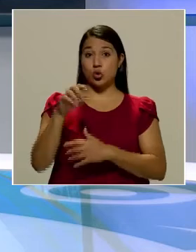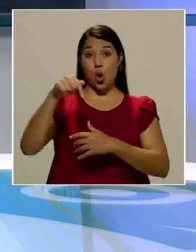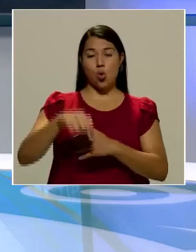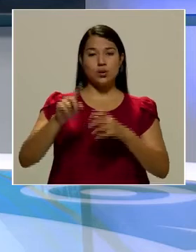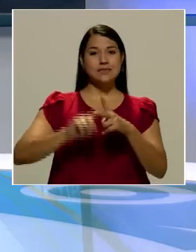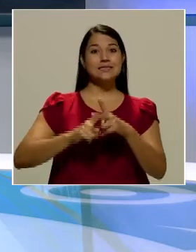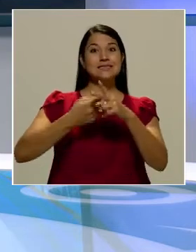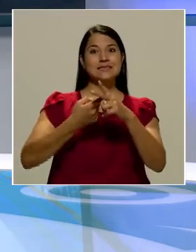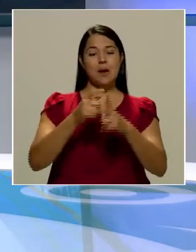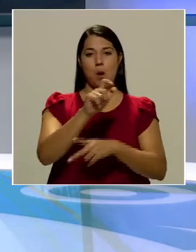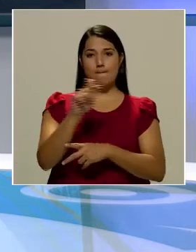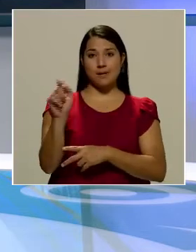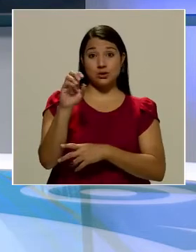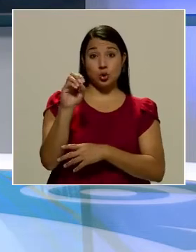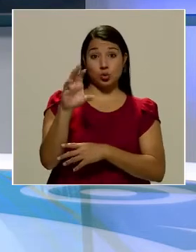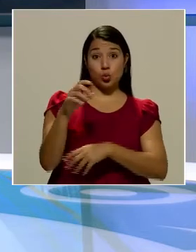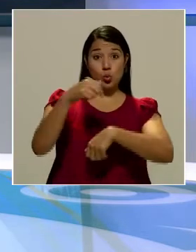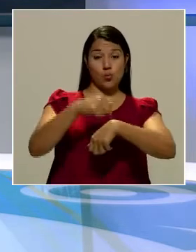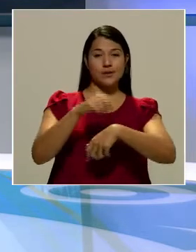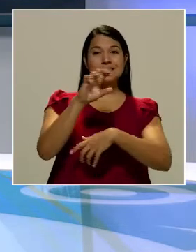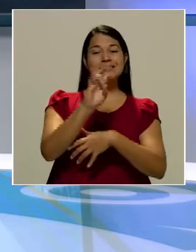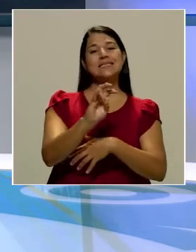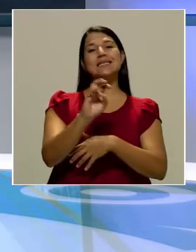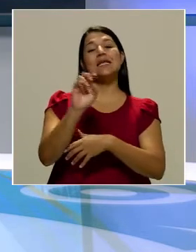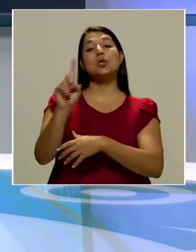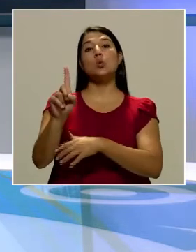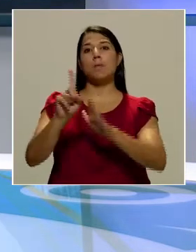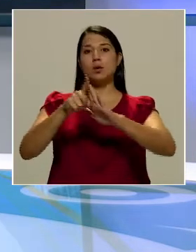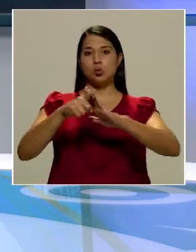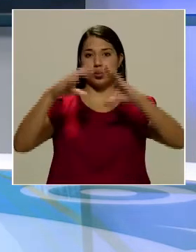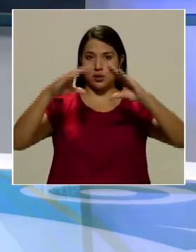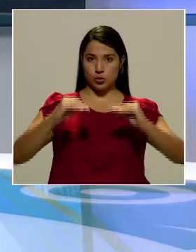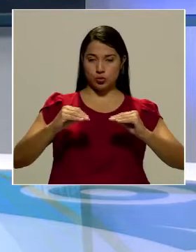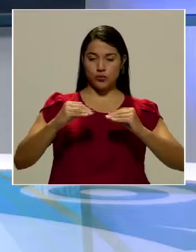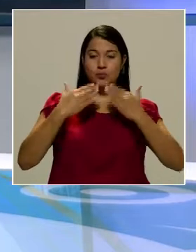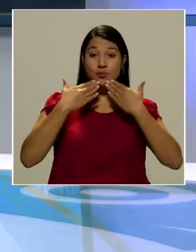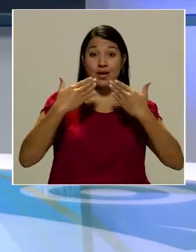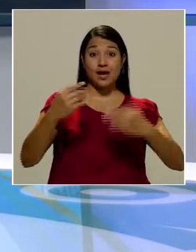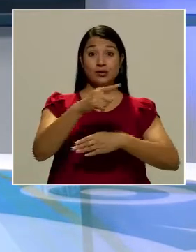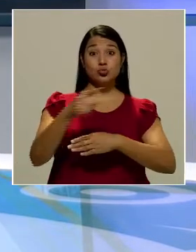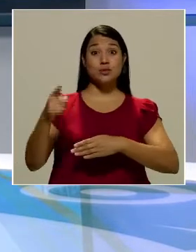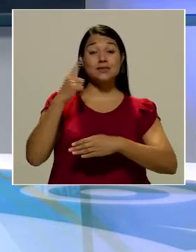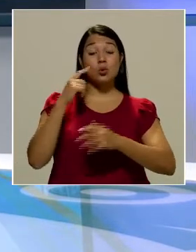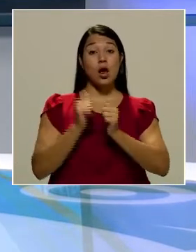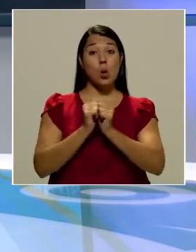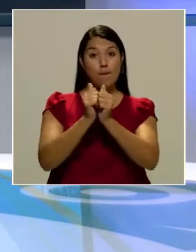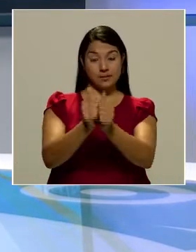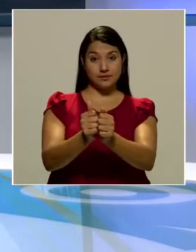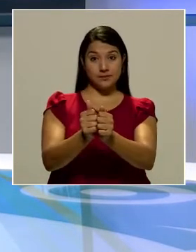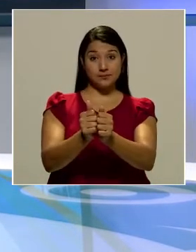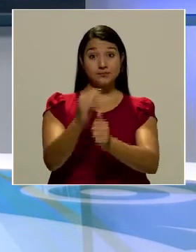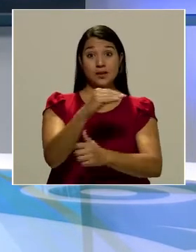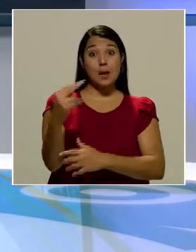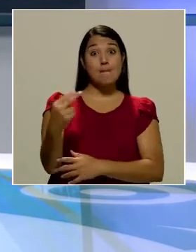iniciando el mes de octubre a las 7 de la noche con 1 minuto. Les agradecemos que nos acompañen y